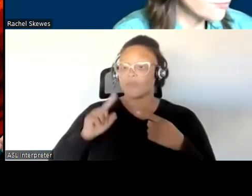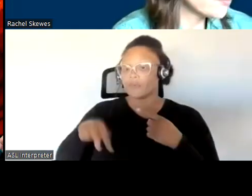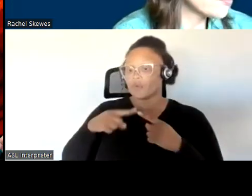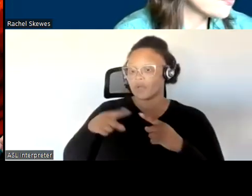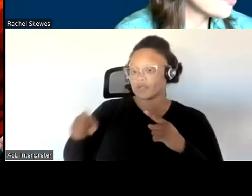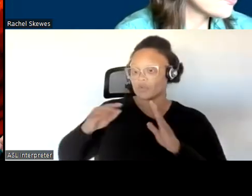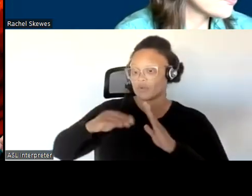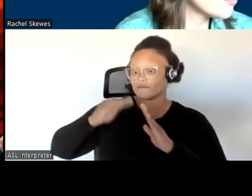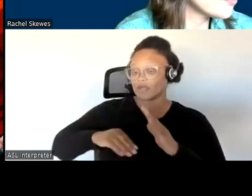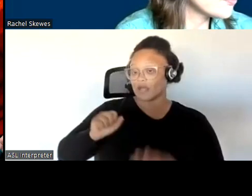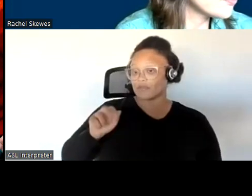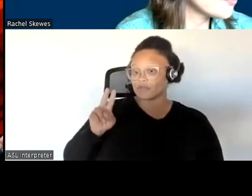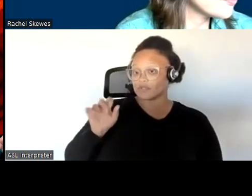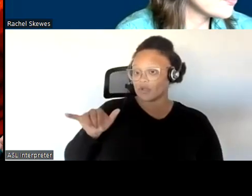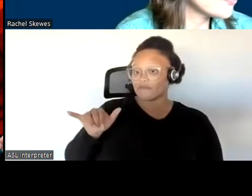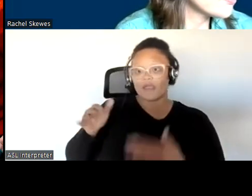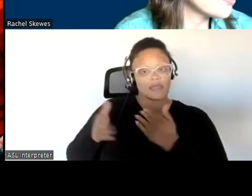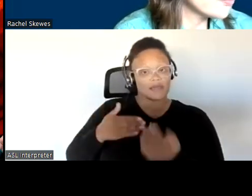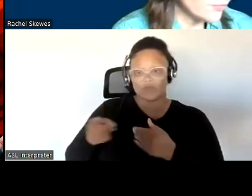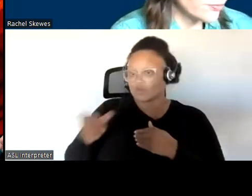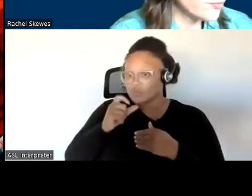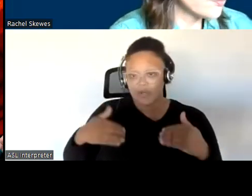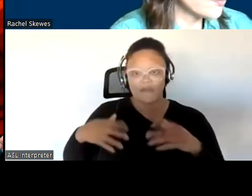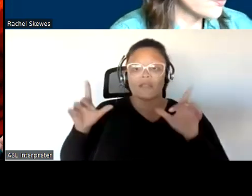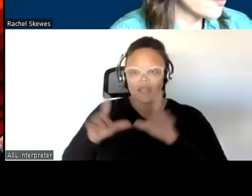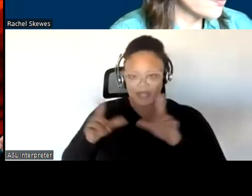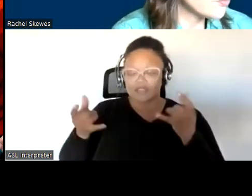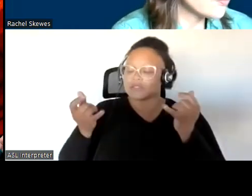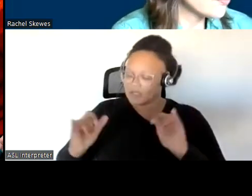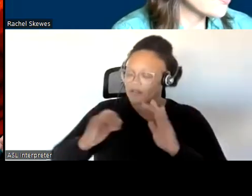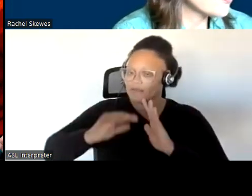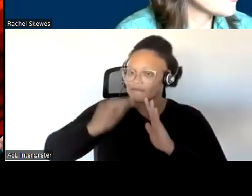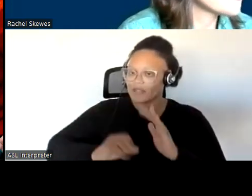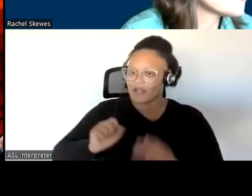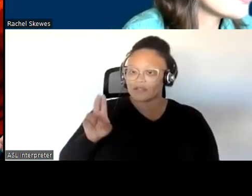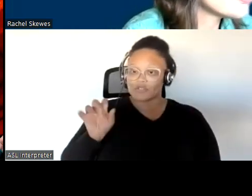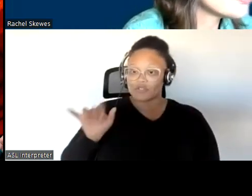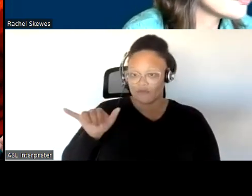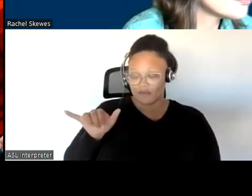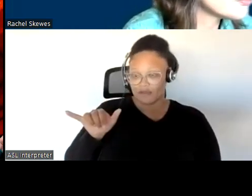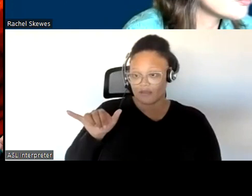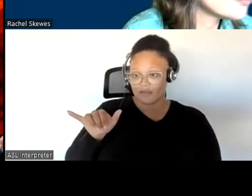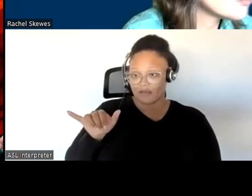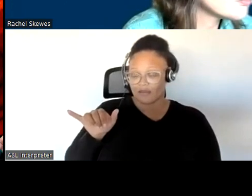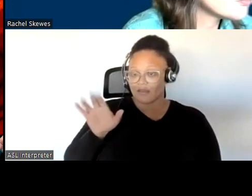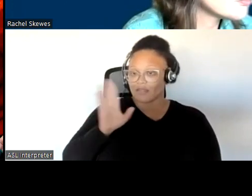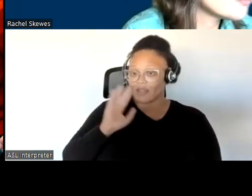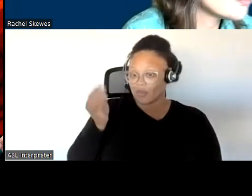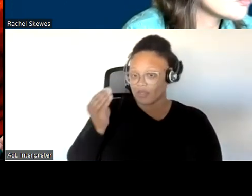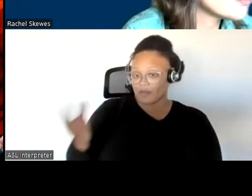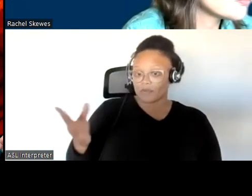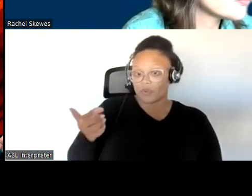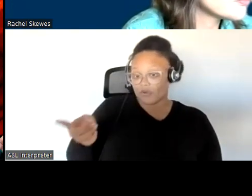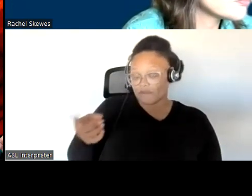licencias, puede llenar la encuesta y ahí van a decirle si es elegible para recibirlo.